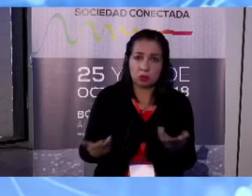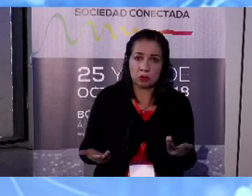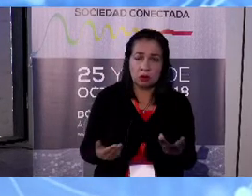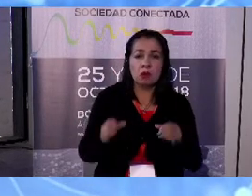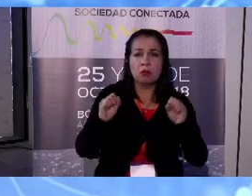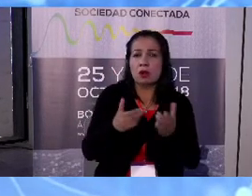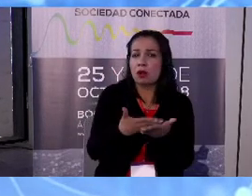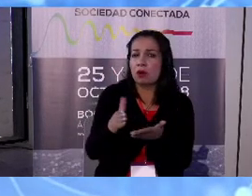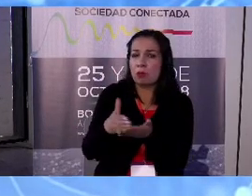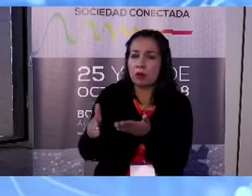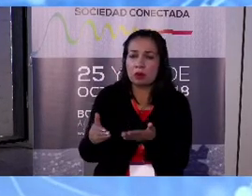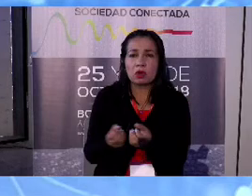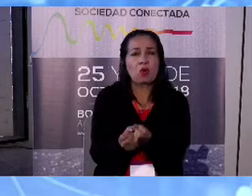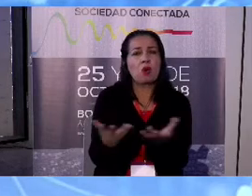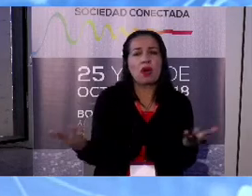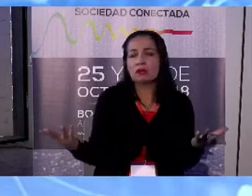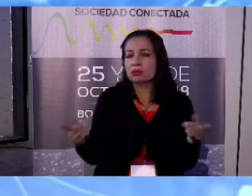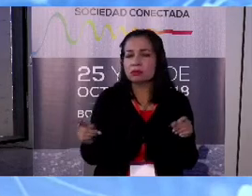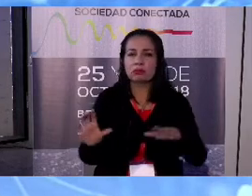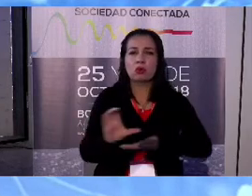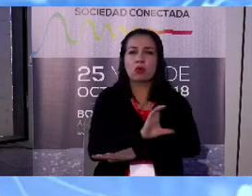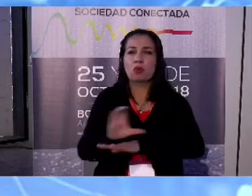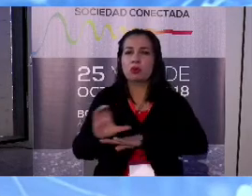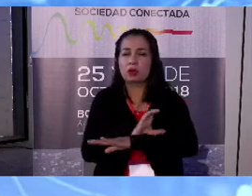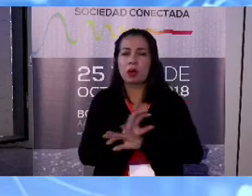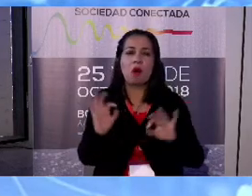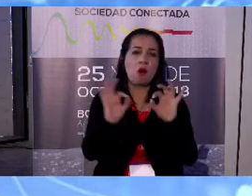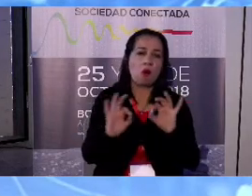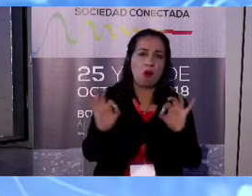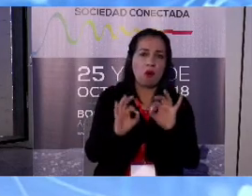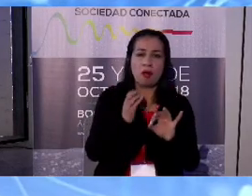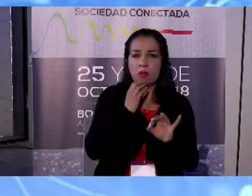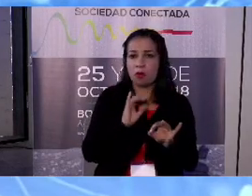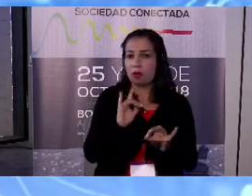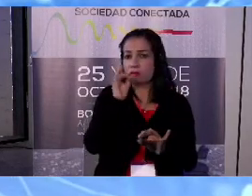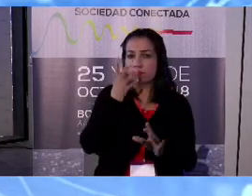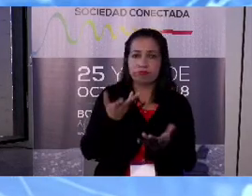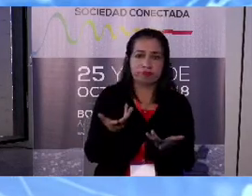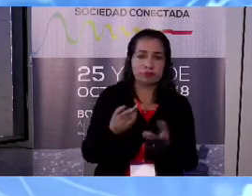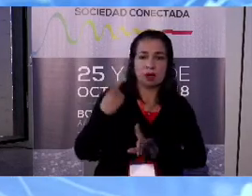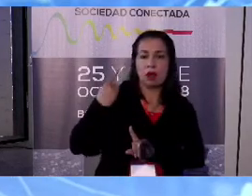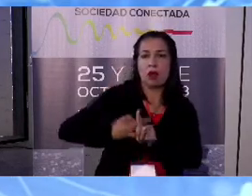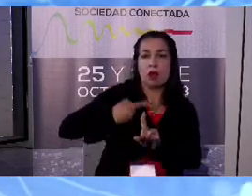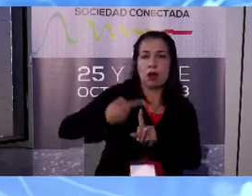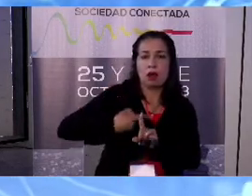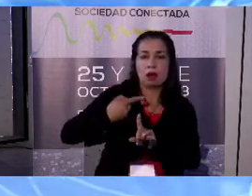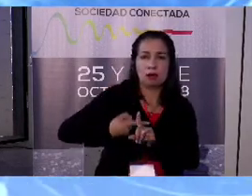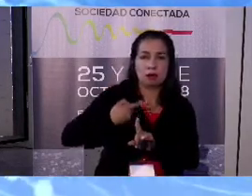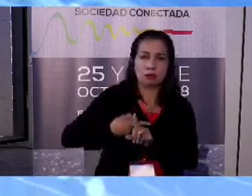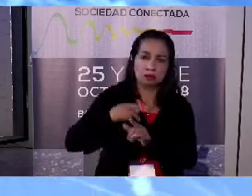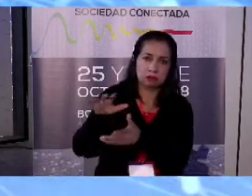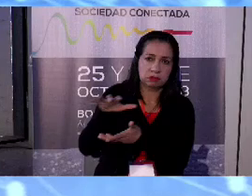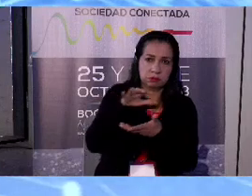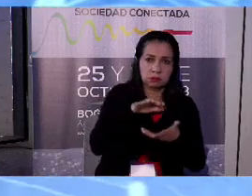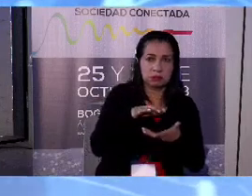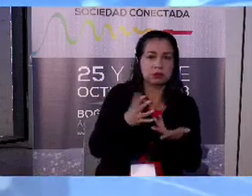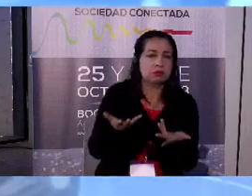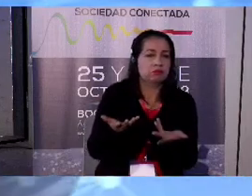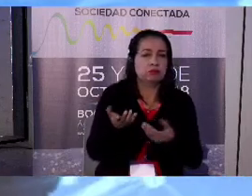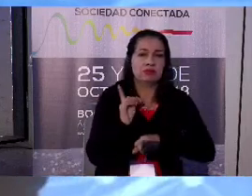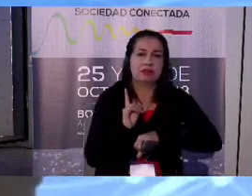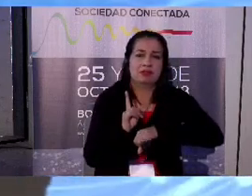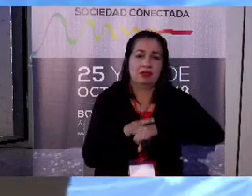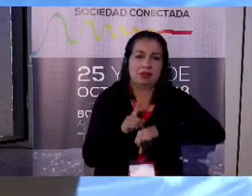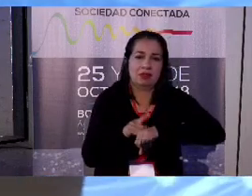comprar ese número de computadores o de pronto alquilar algún alquilar tiempo digamos